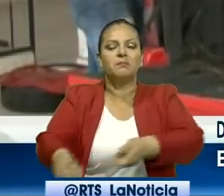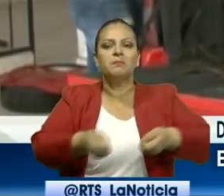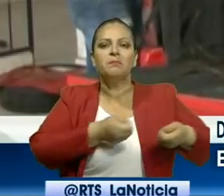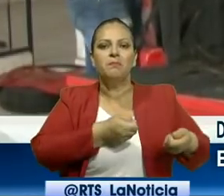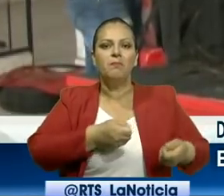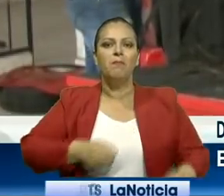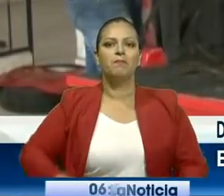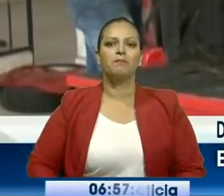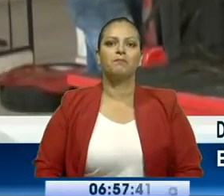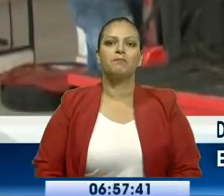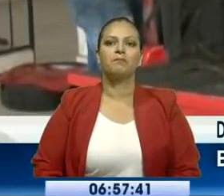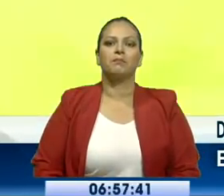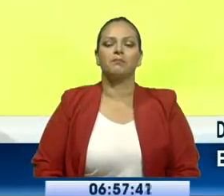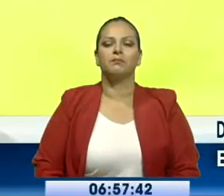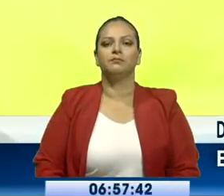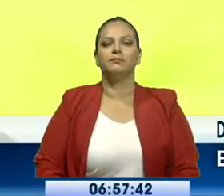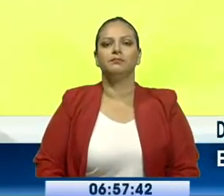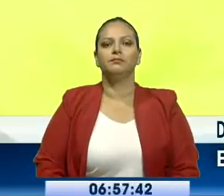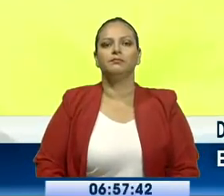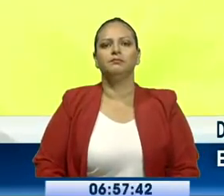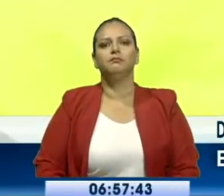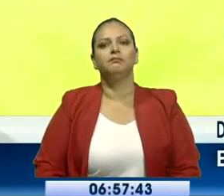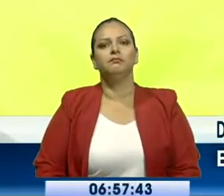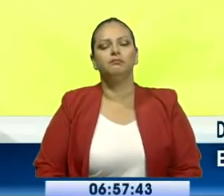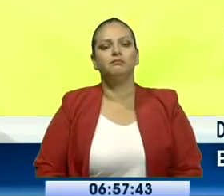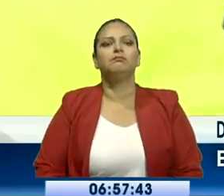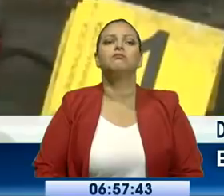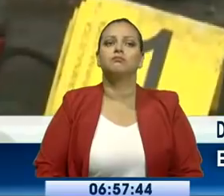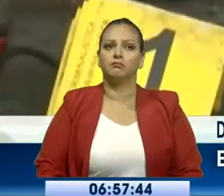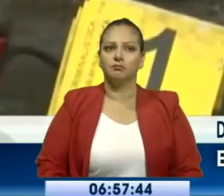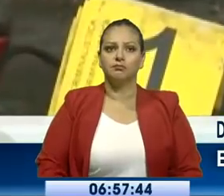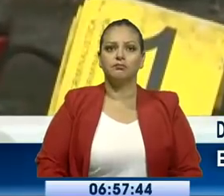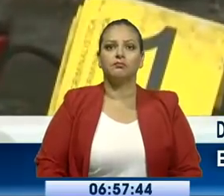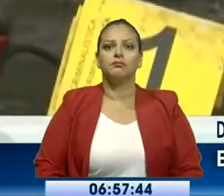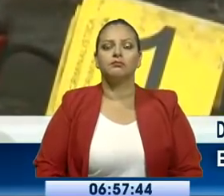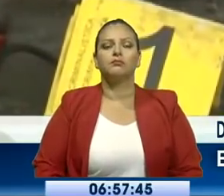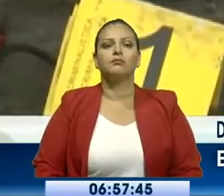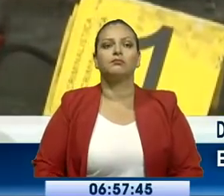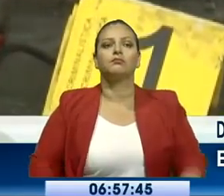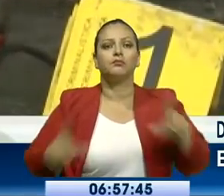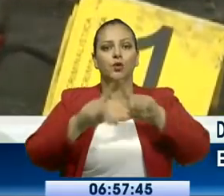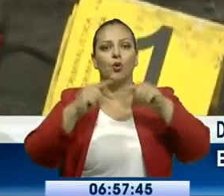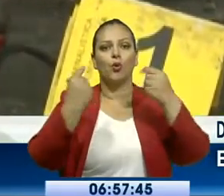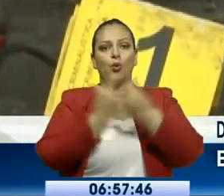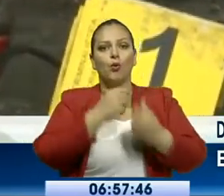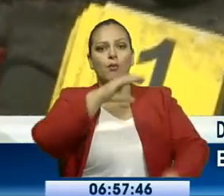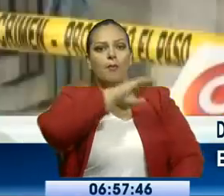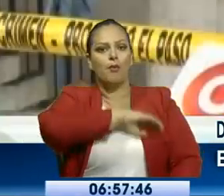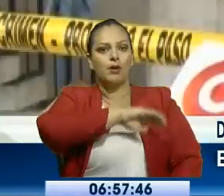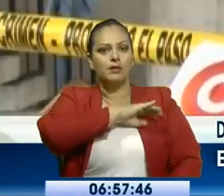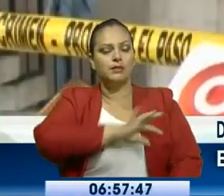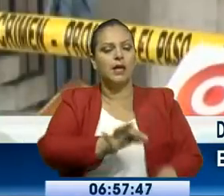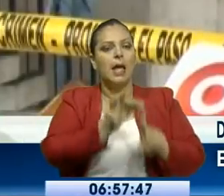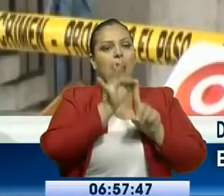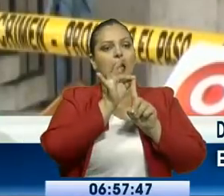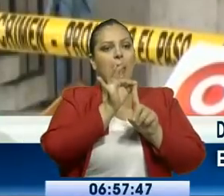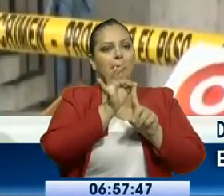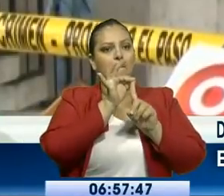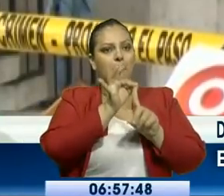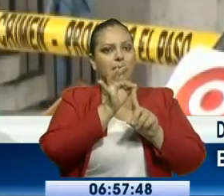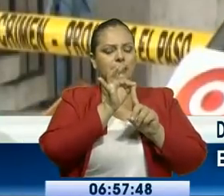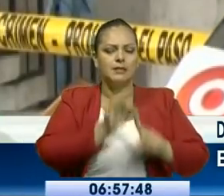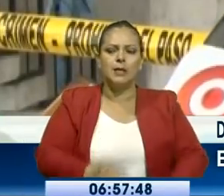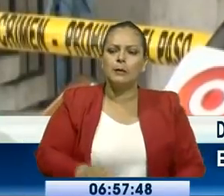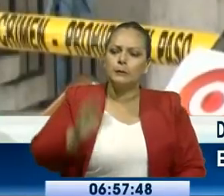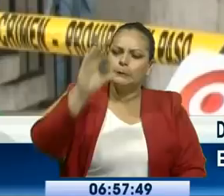detuvieron al vehículo sospechoso en un operativo de interdicción cuando al parecer se dirigía al cantón Pedernales. Ya una vez que se delegue la